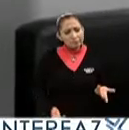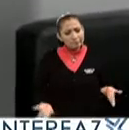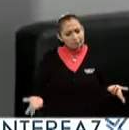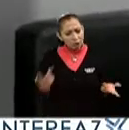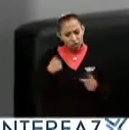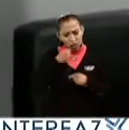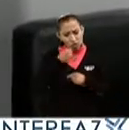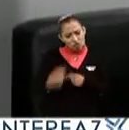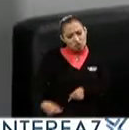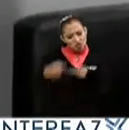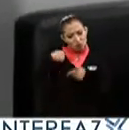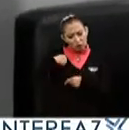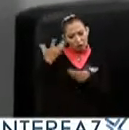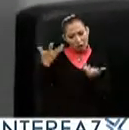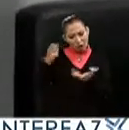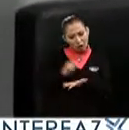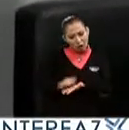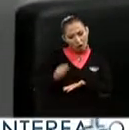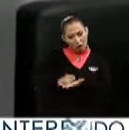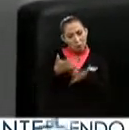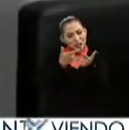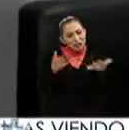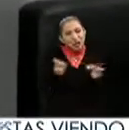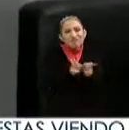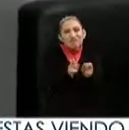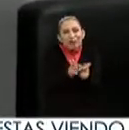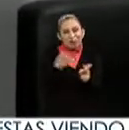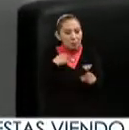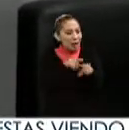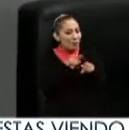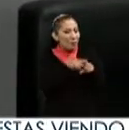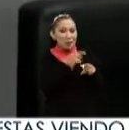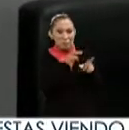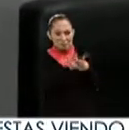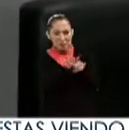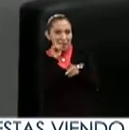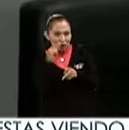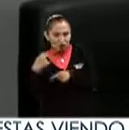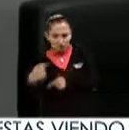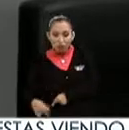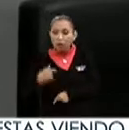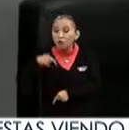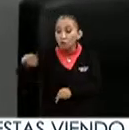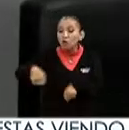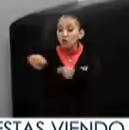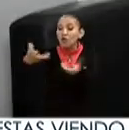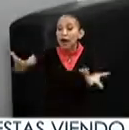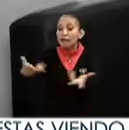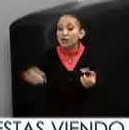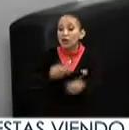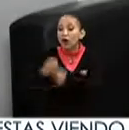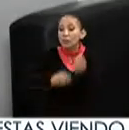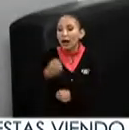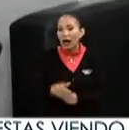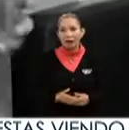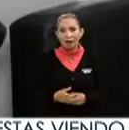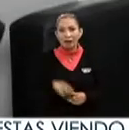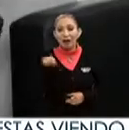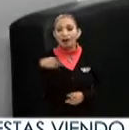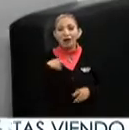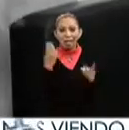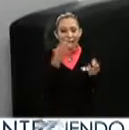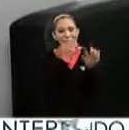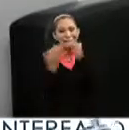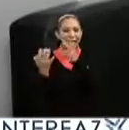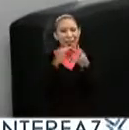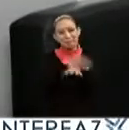Cuando era chiquito escribía pequeñas historias y ponía a mi hermano y a mi prima, que son menores que yo, los ponía a actuarlas, ¿no? Y las actuaban